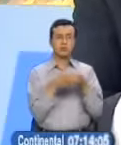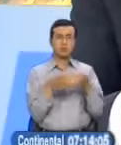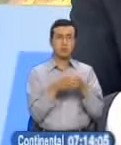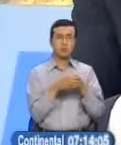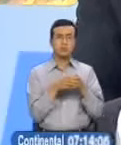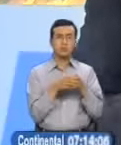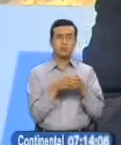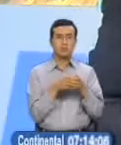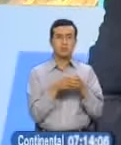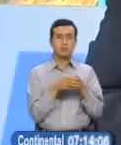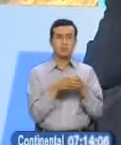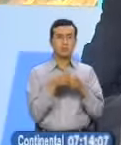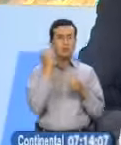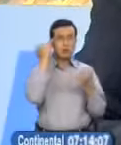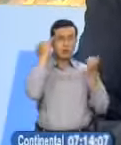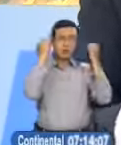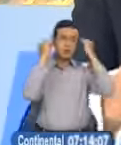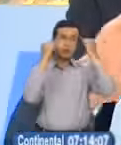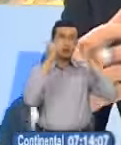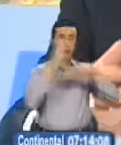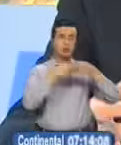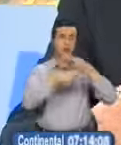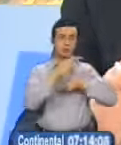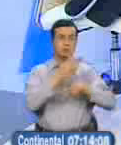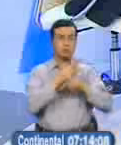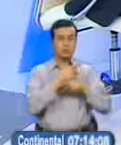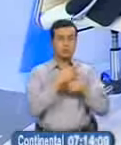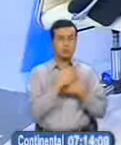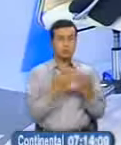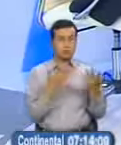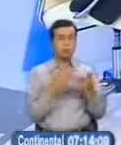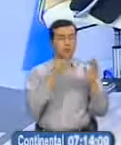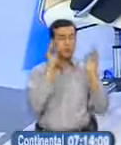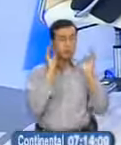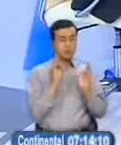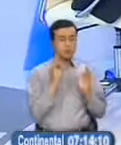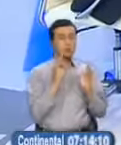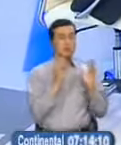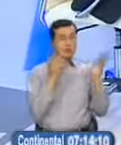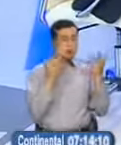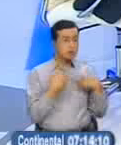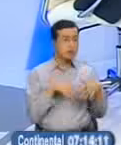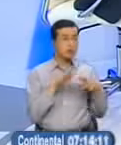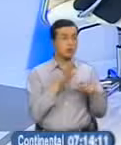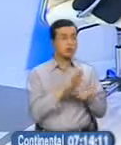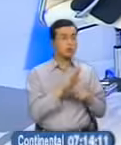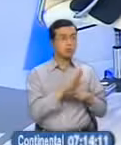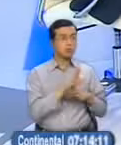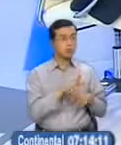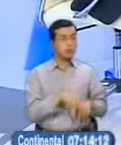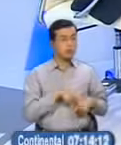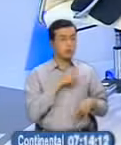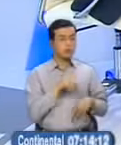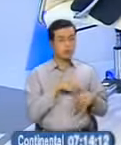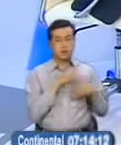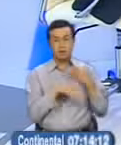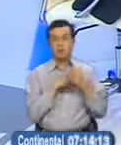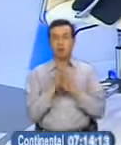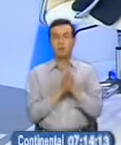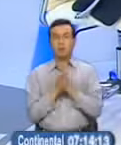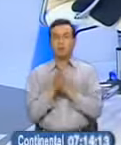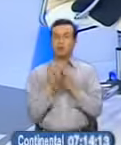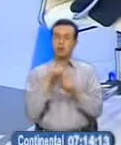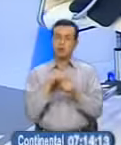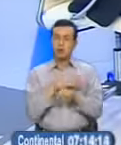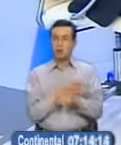asociación, de emprendimientos asociativos, productivos, a efectos de que una vez que recobren la normalidad hayan aprovechado ese tiempo